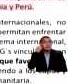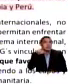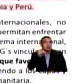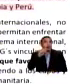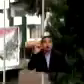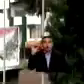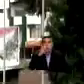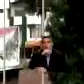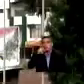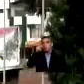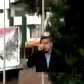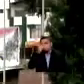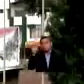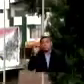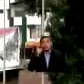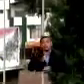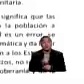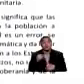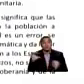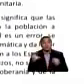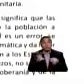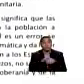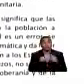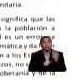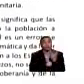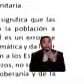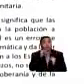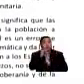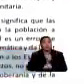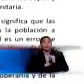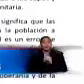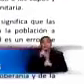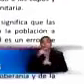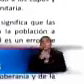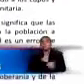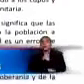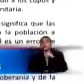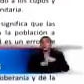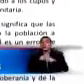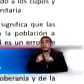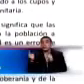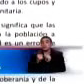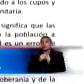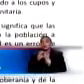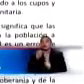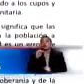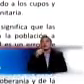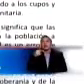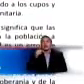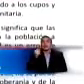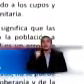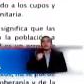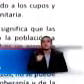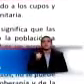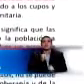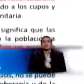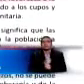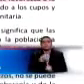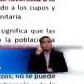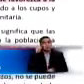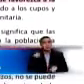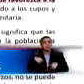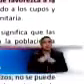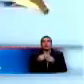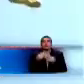de Colombia y Perú. Por ello, en conjunto con la Cancillería y los países vecinos, además ONGs, se coordinan acciones para crear